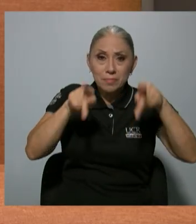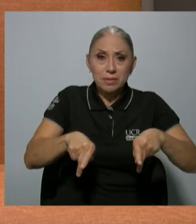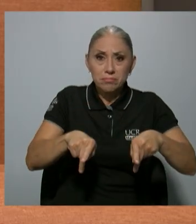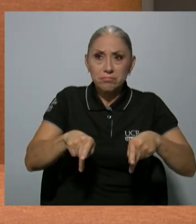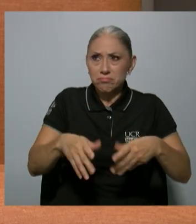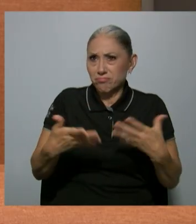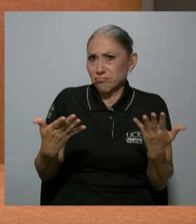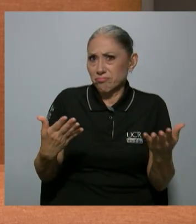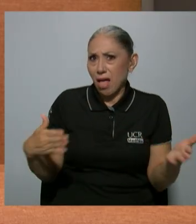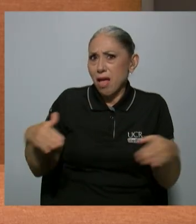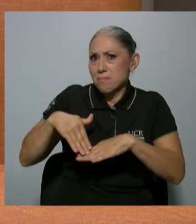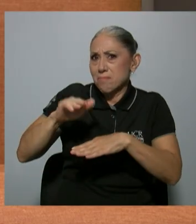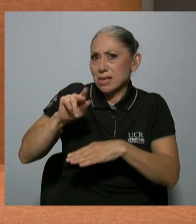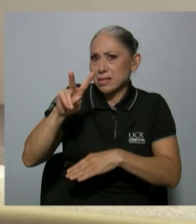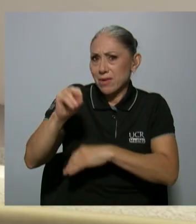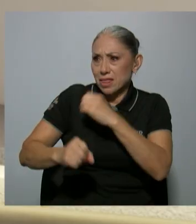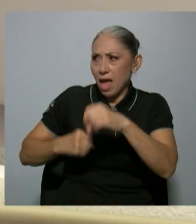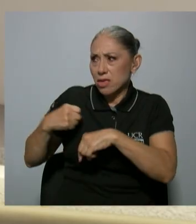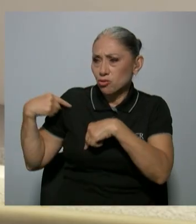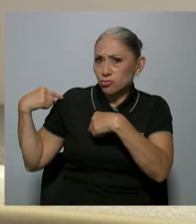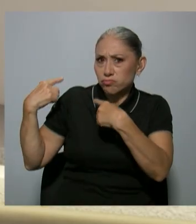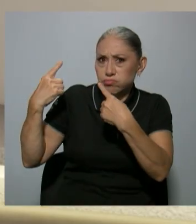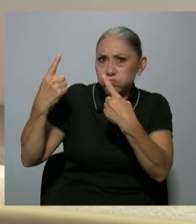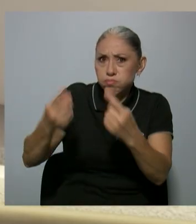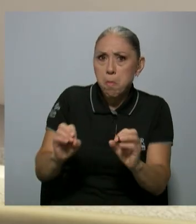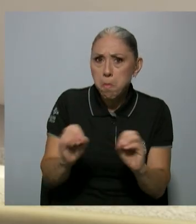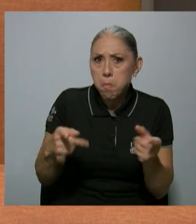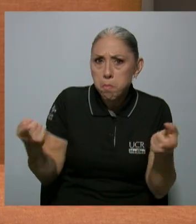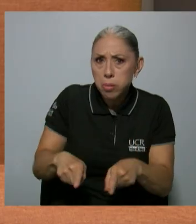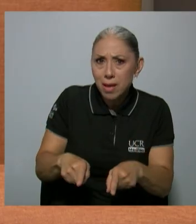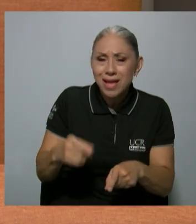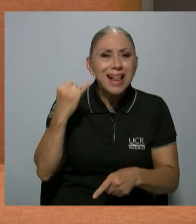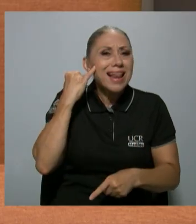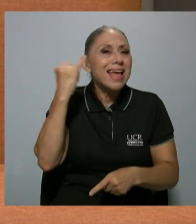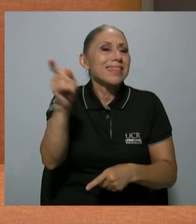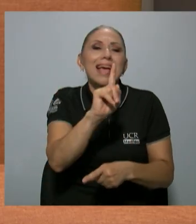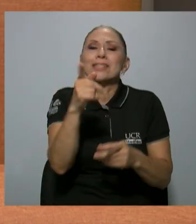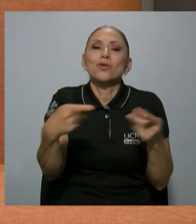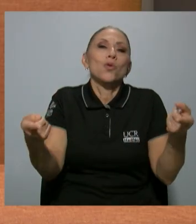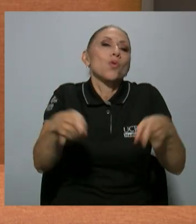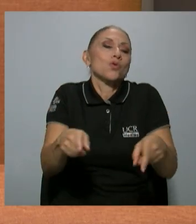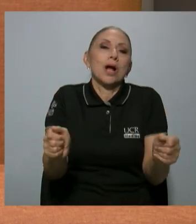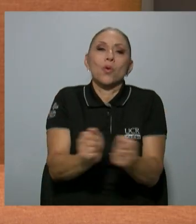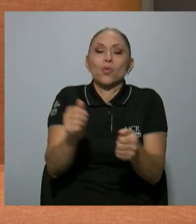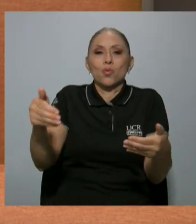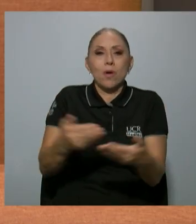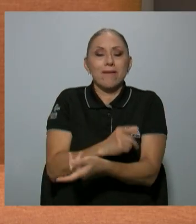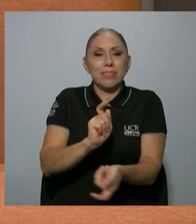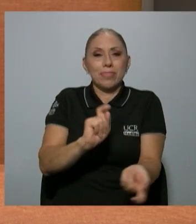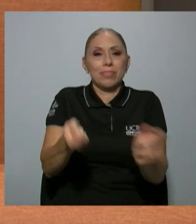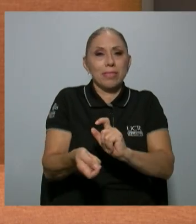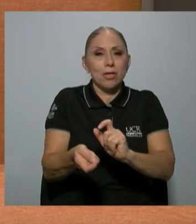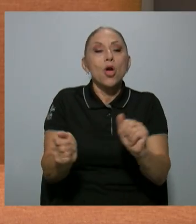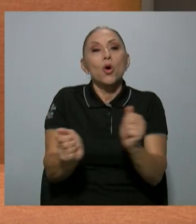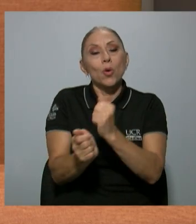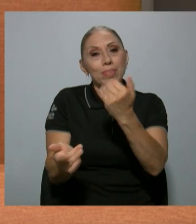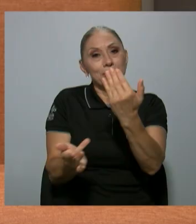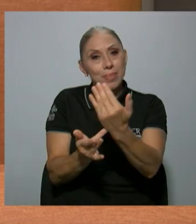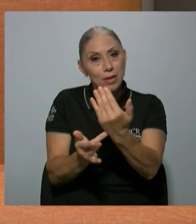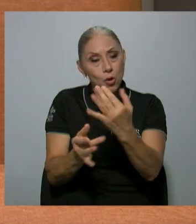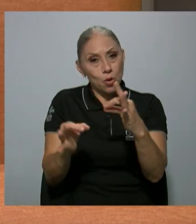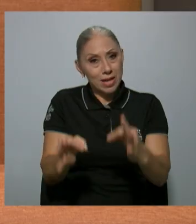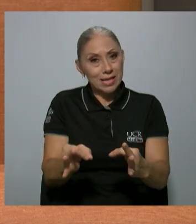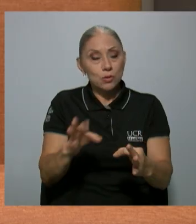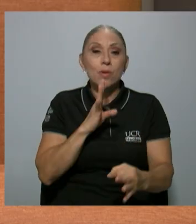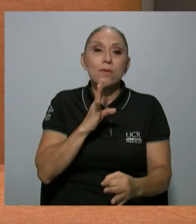20 años y eso no ocurrió. La idea es que no vuelva a ocurrir tampoco con la nueva transición y con la nueva inclusión de tecnologías digitales. Por ejemplo, cuando hablamos de